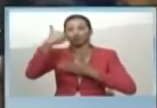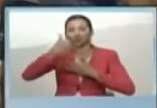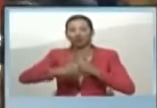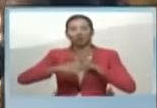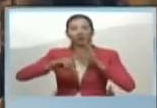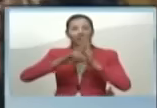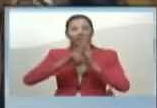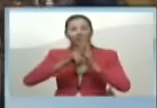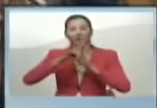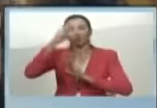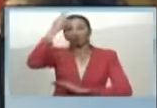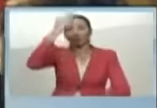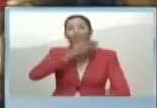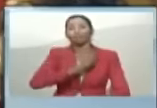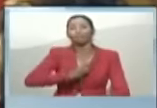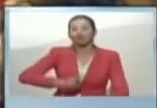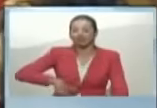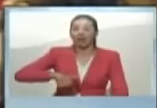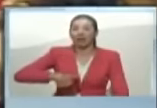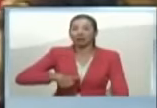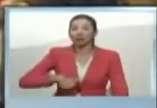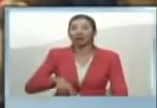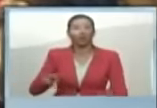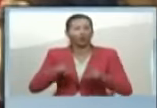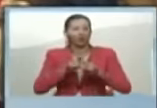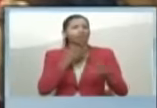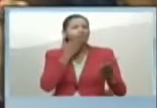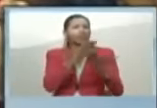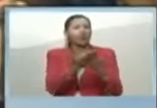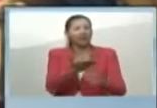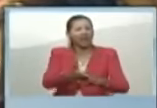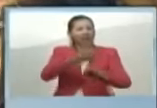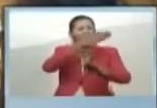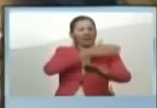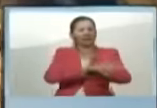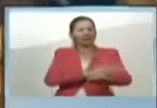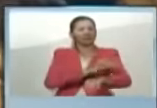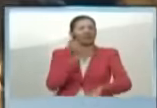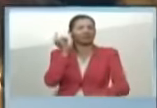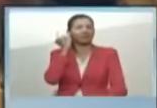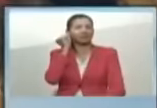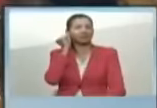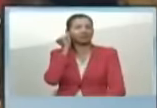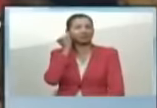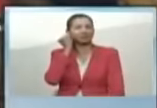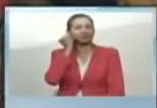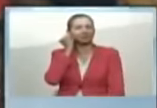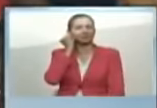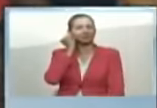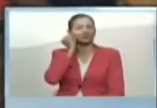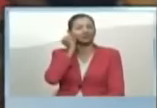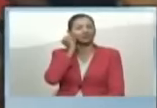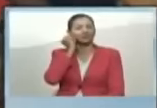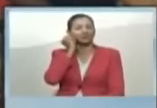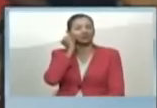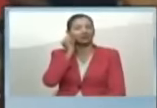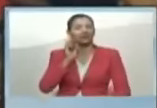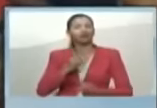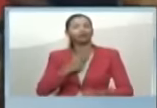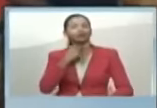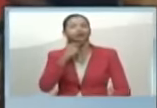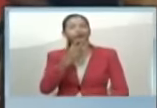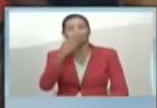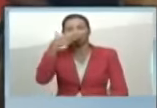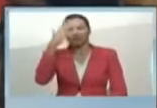consejos presidenciales, tal y como lo planteó la camarada, que creo que de